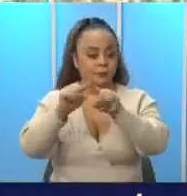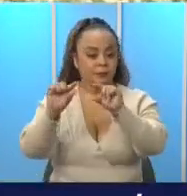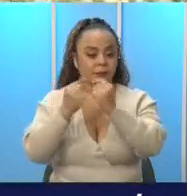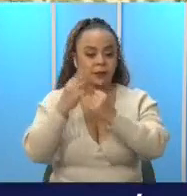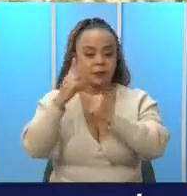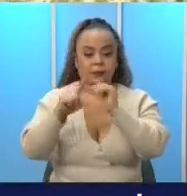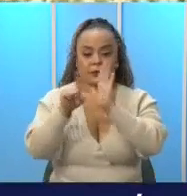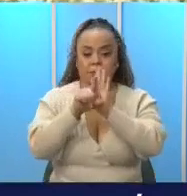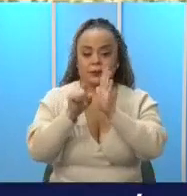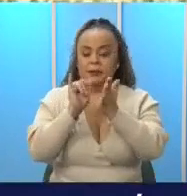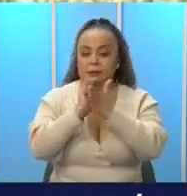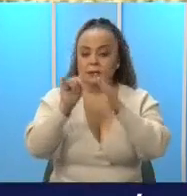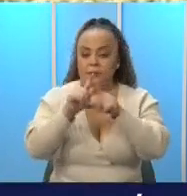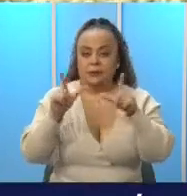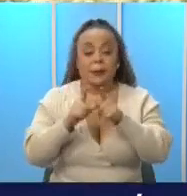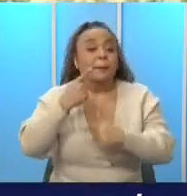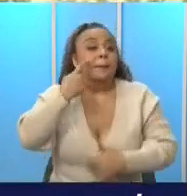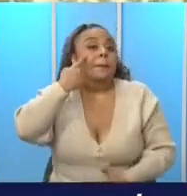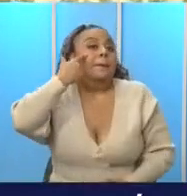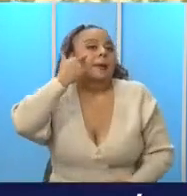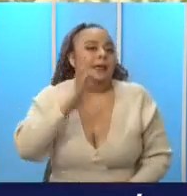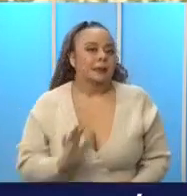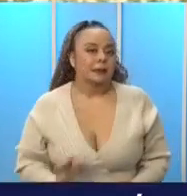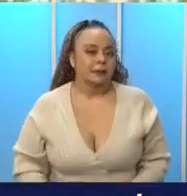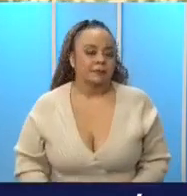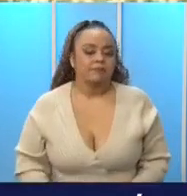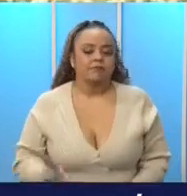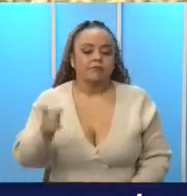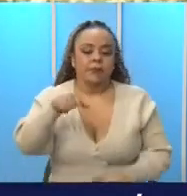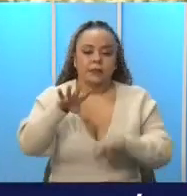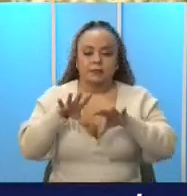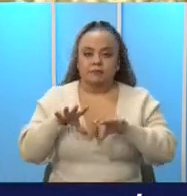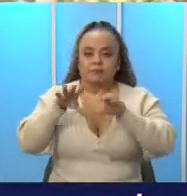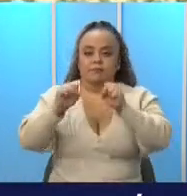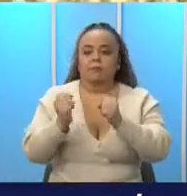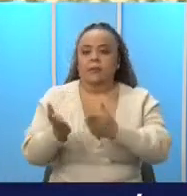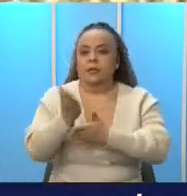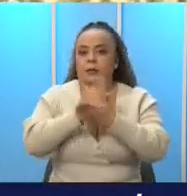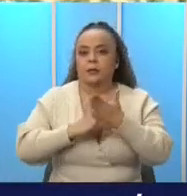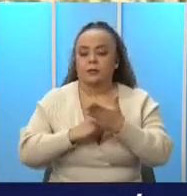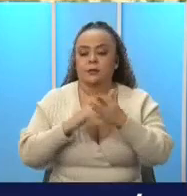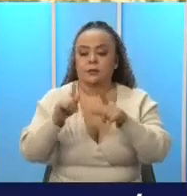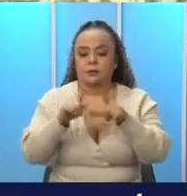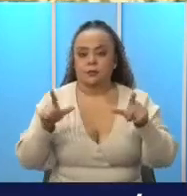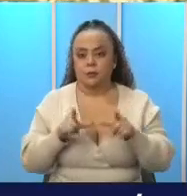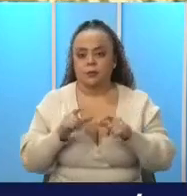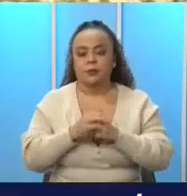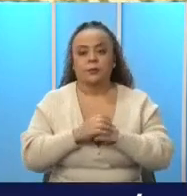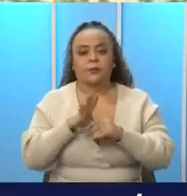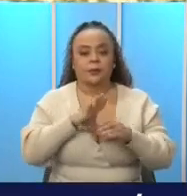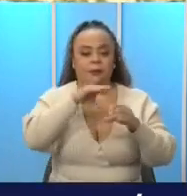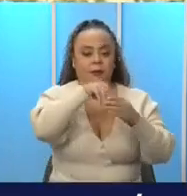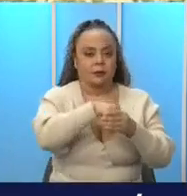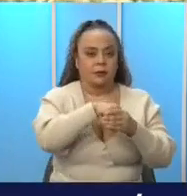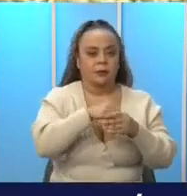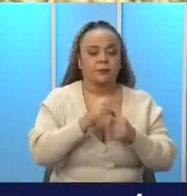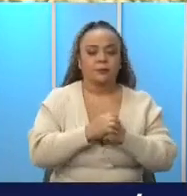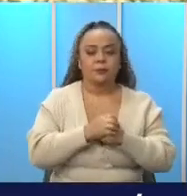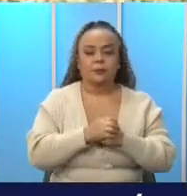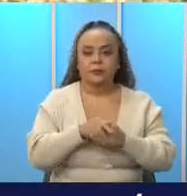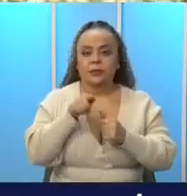criminales en la zona que al parecer estarían apoderándose de algunos territorios dentro de